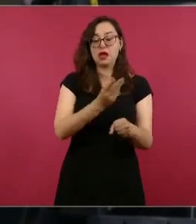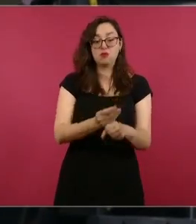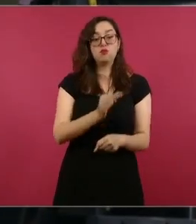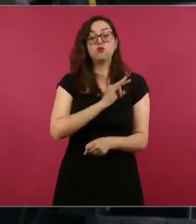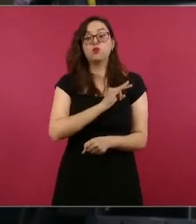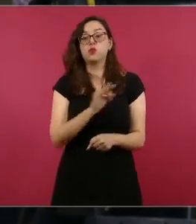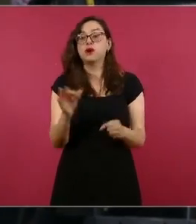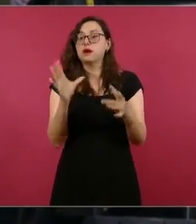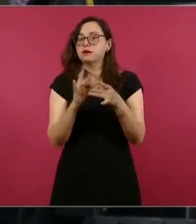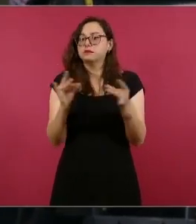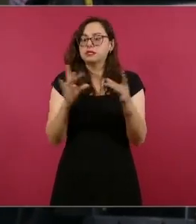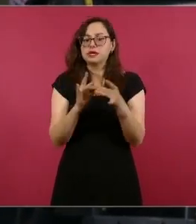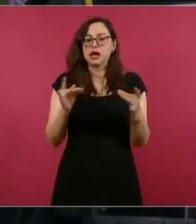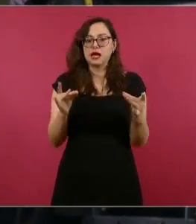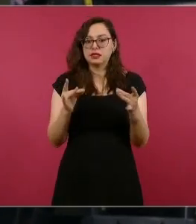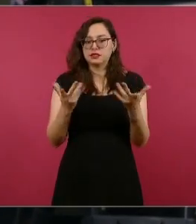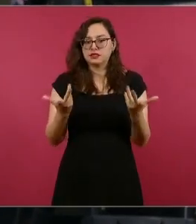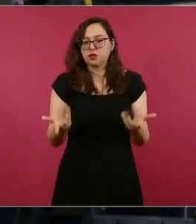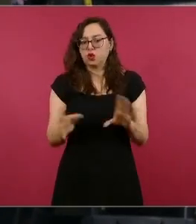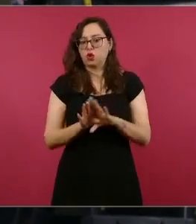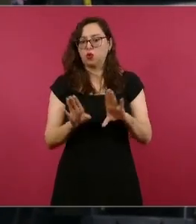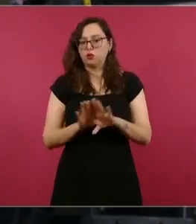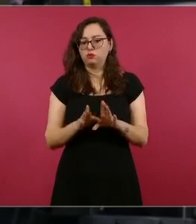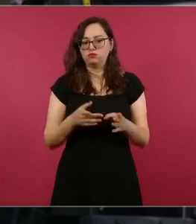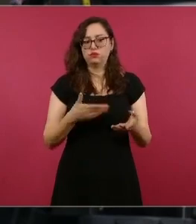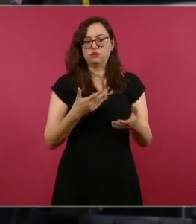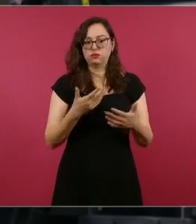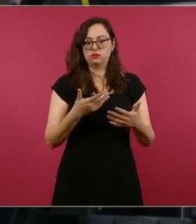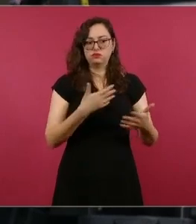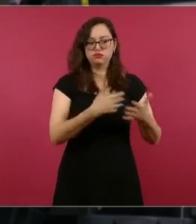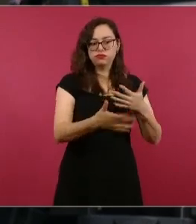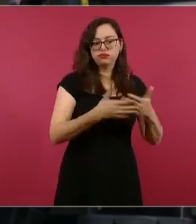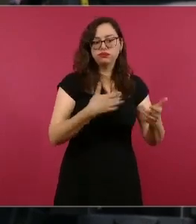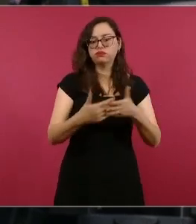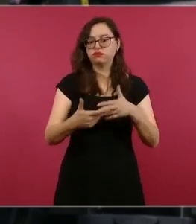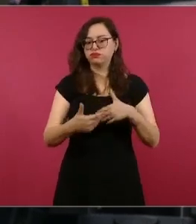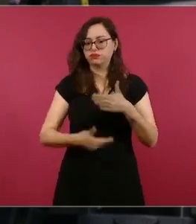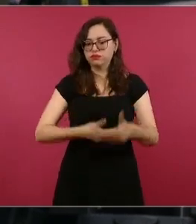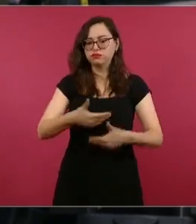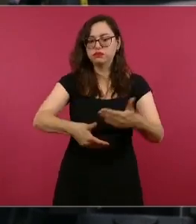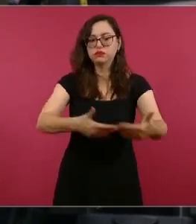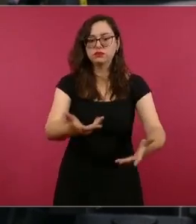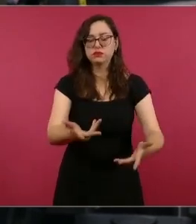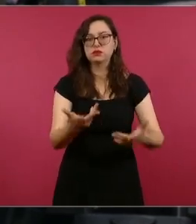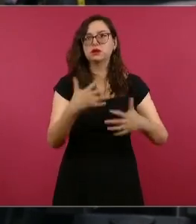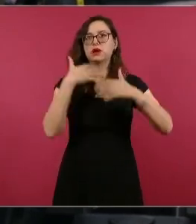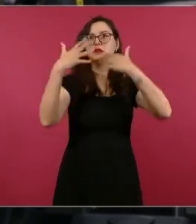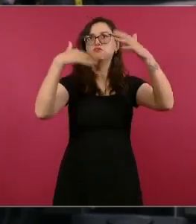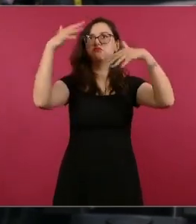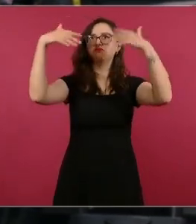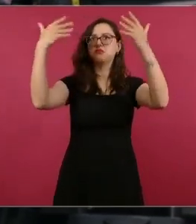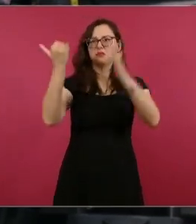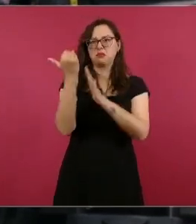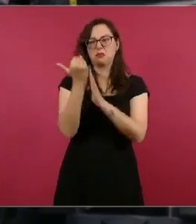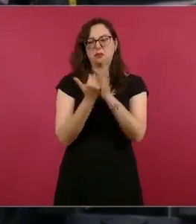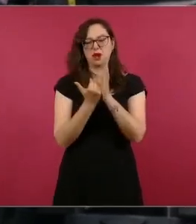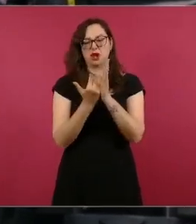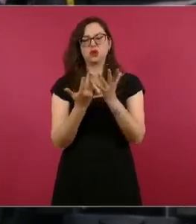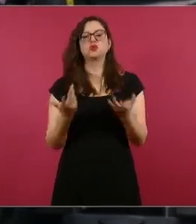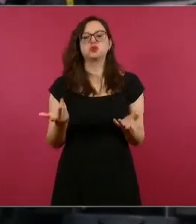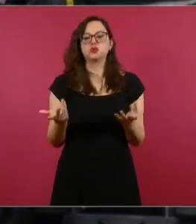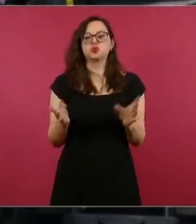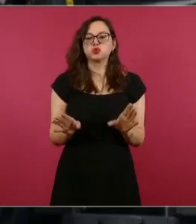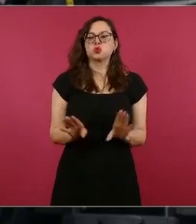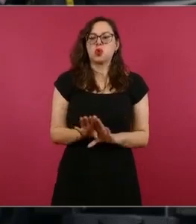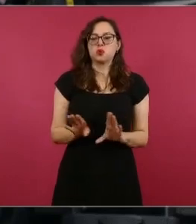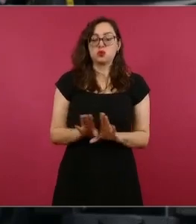este pues trabajo, este rescate que se dio, sobre todo lo que es también en el tema ambiental, que es ahorita la bandera de